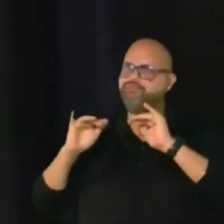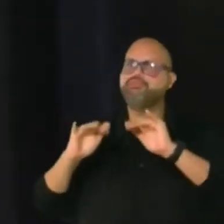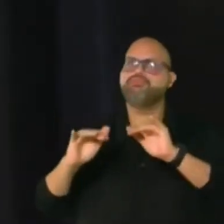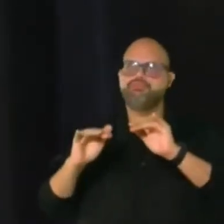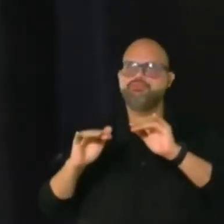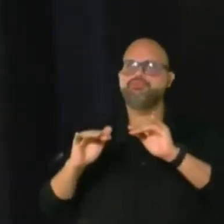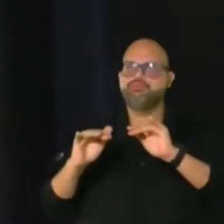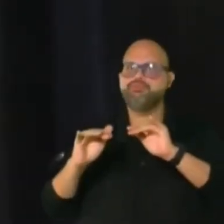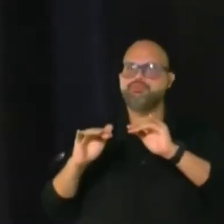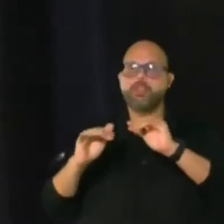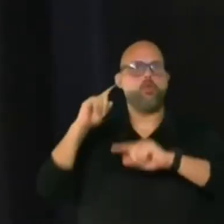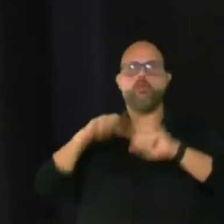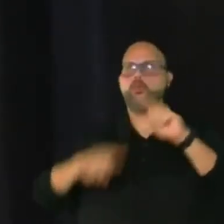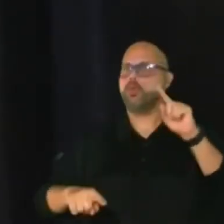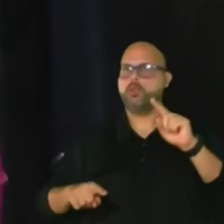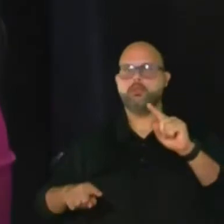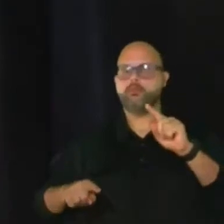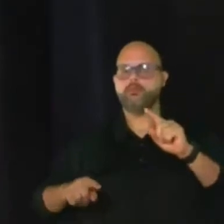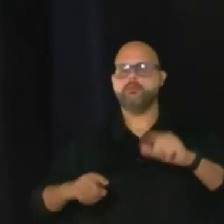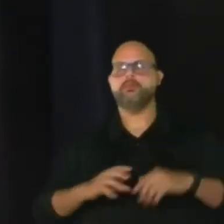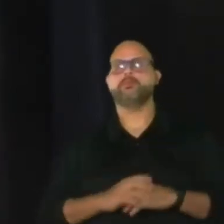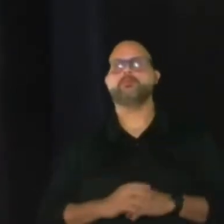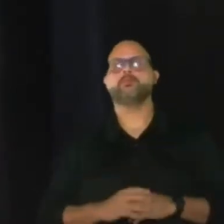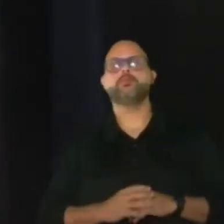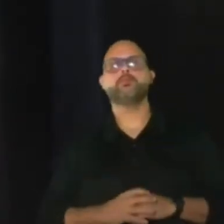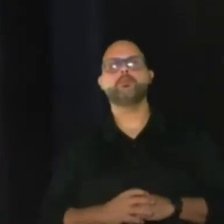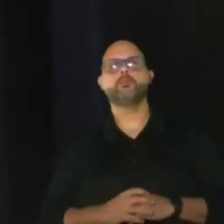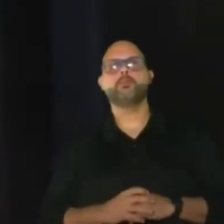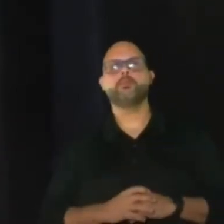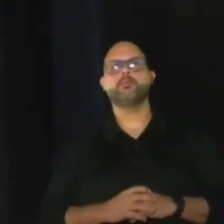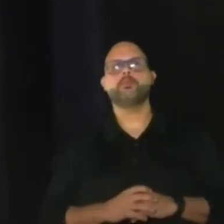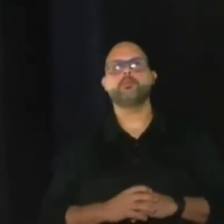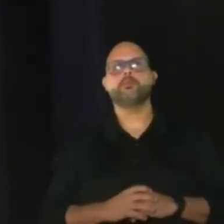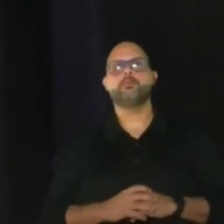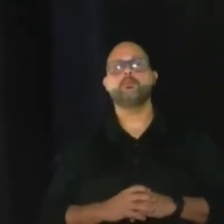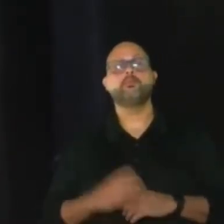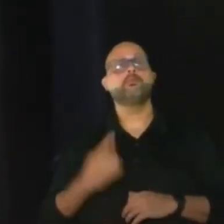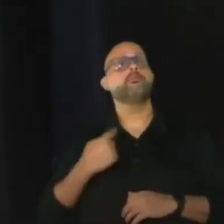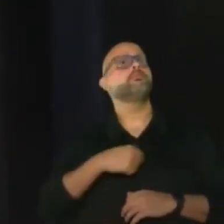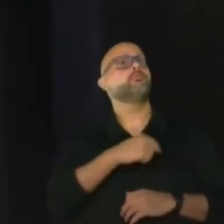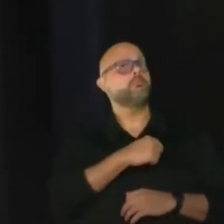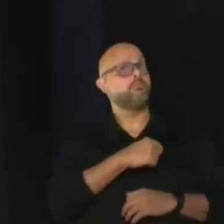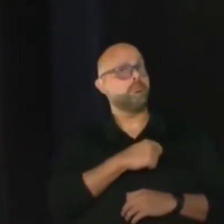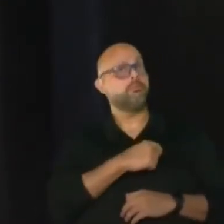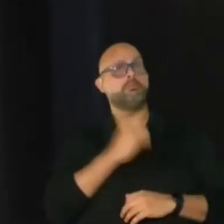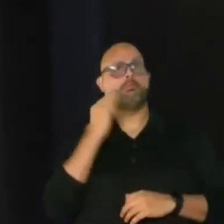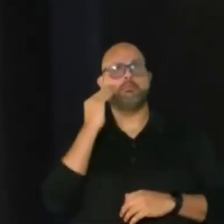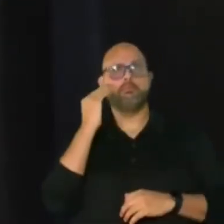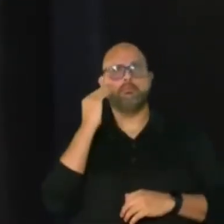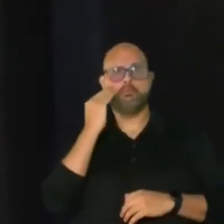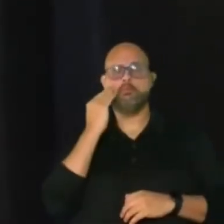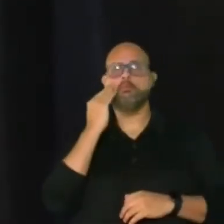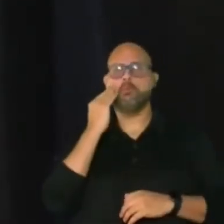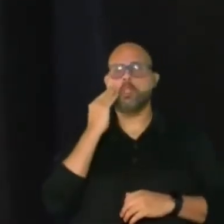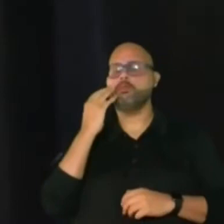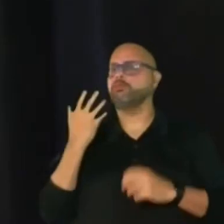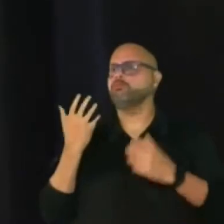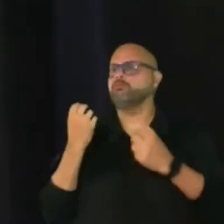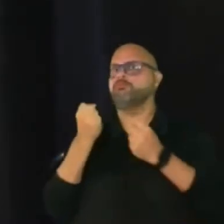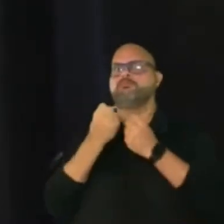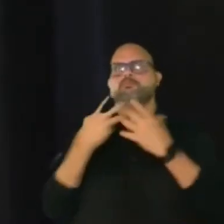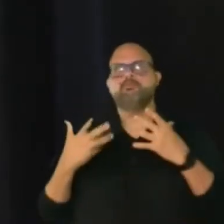misma unidad familiar. Y hago una parte. Hemos tenido conocimiento de múltiples brotes a través de nuestra